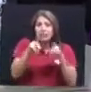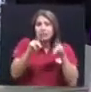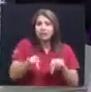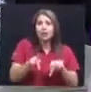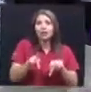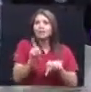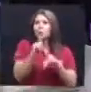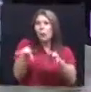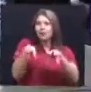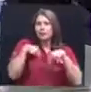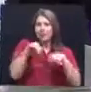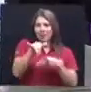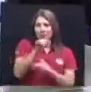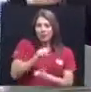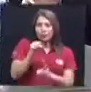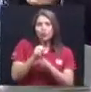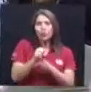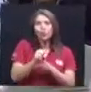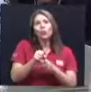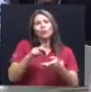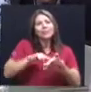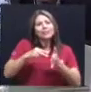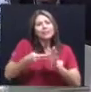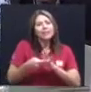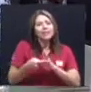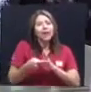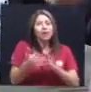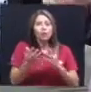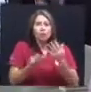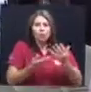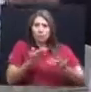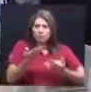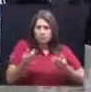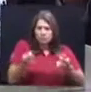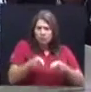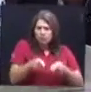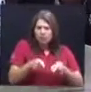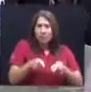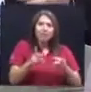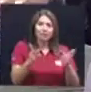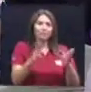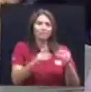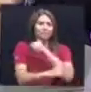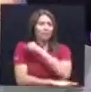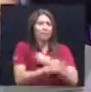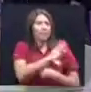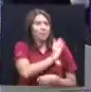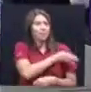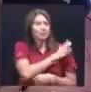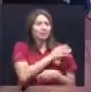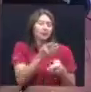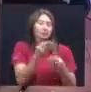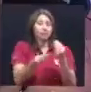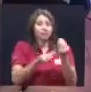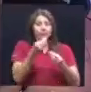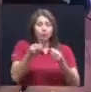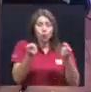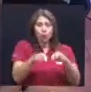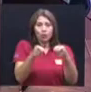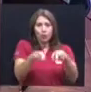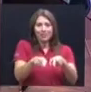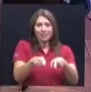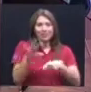eh inapropiado Por decirlo así y el pueblo palestino pagó las consecuencias de esa forma de que occidente decidió